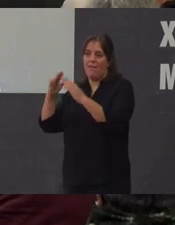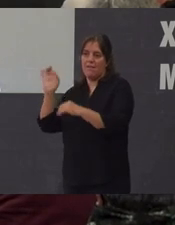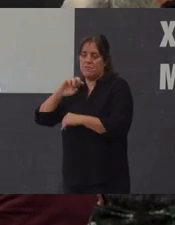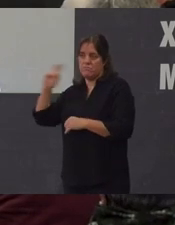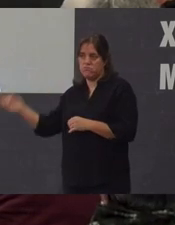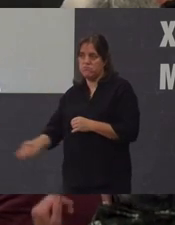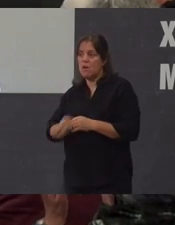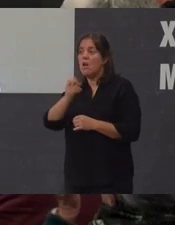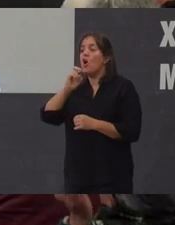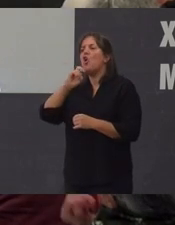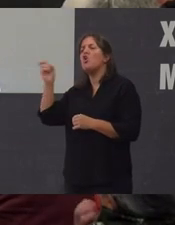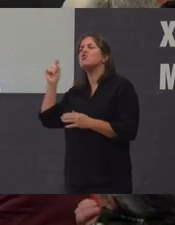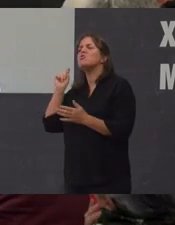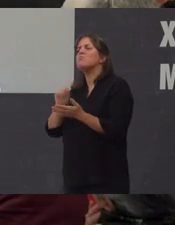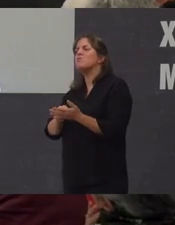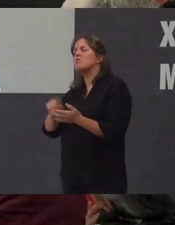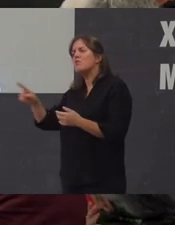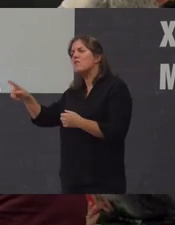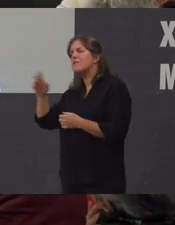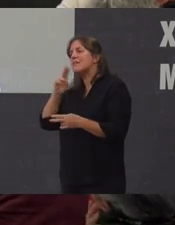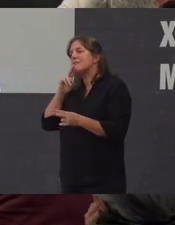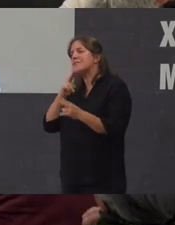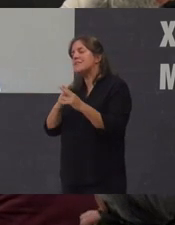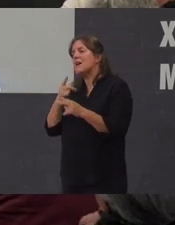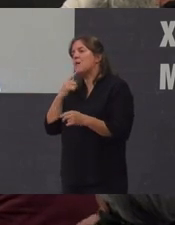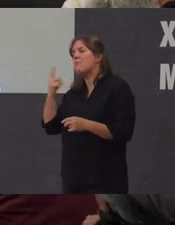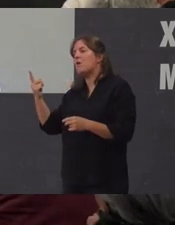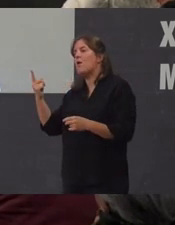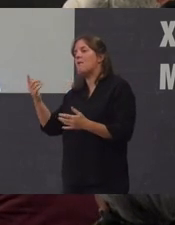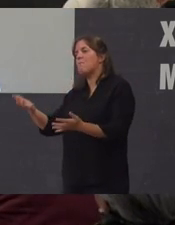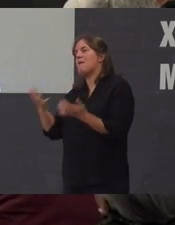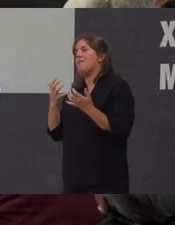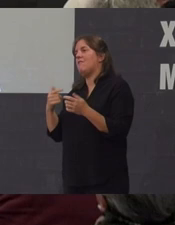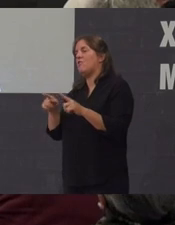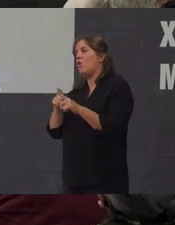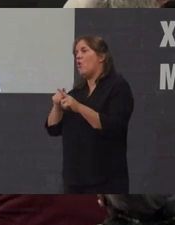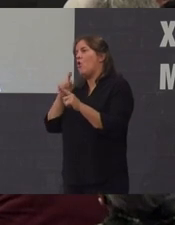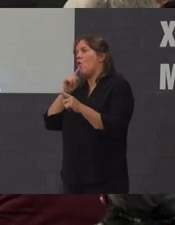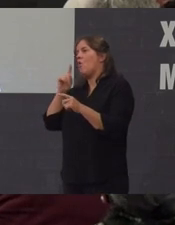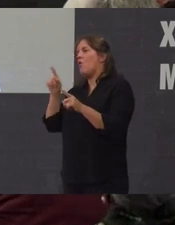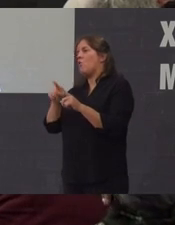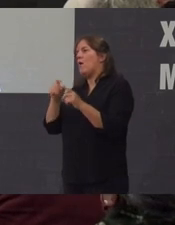é os beneficios, o poder de influencia